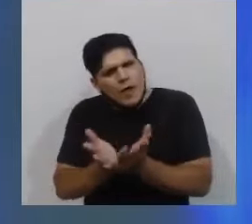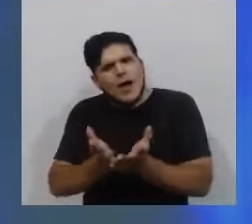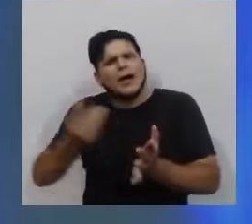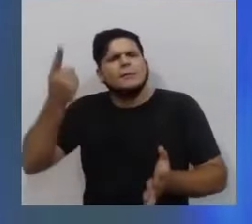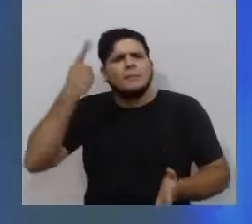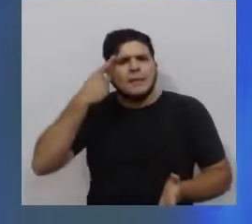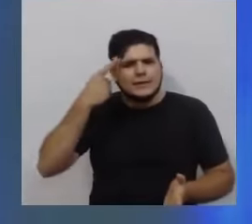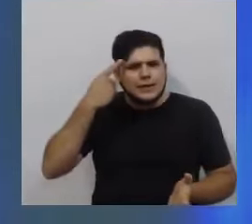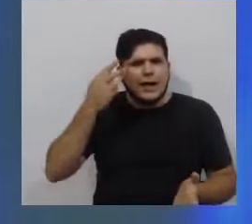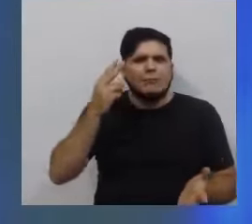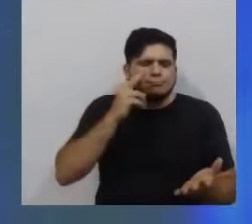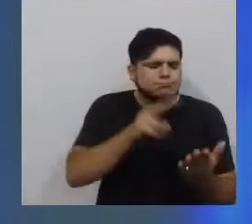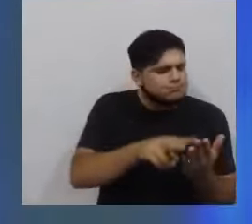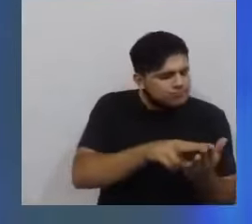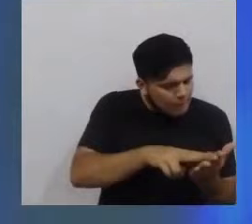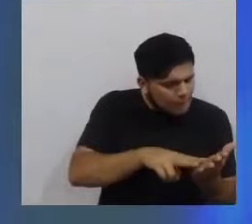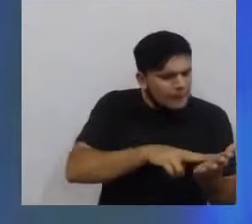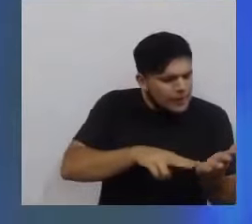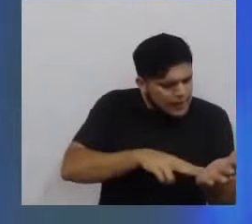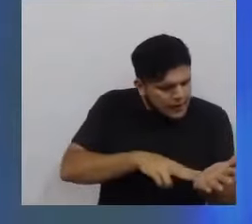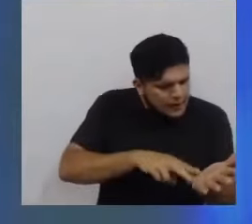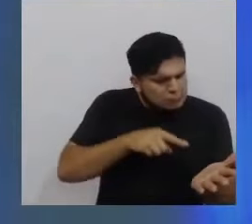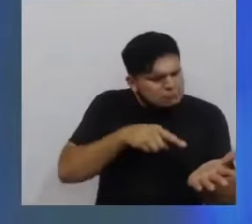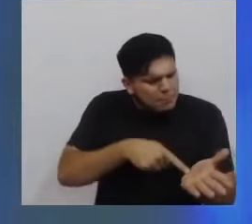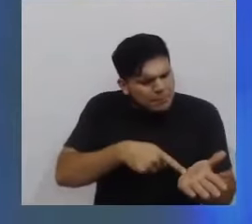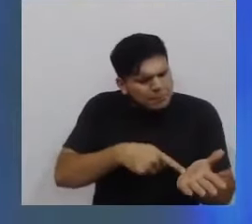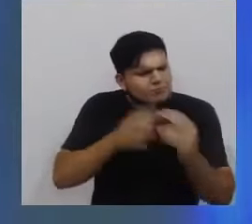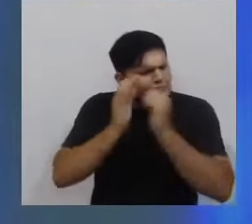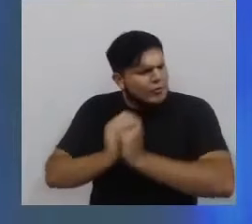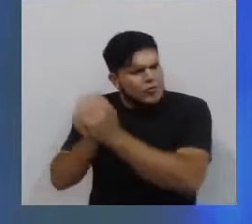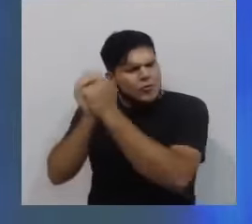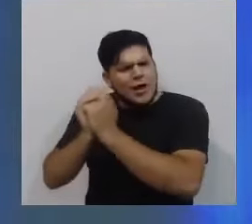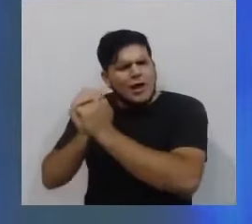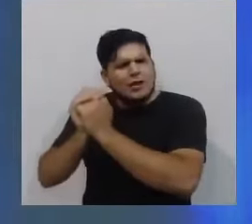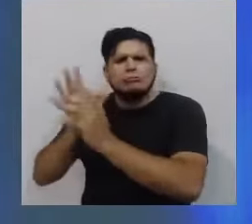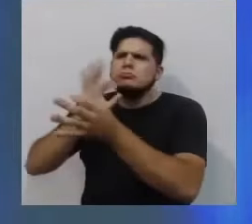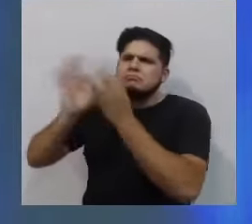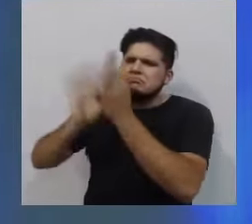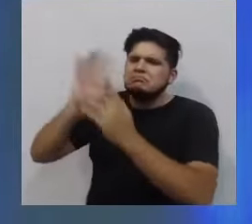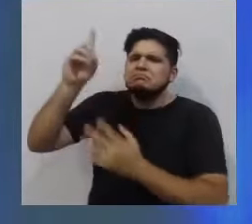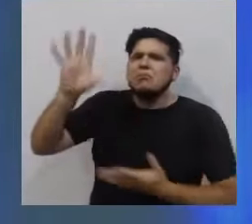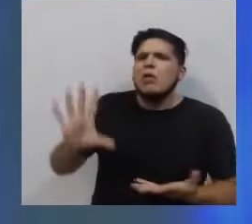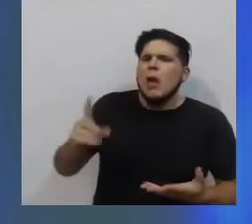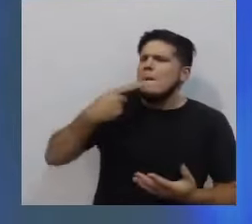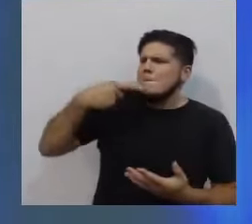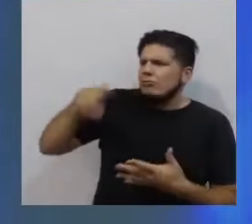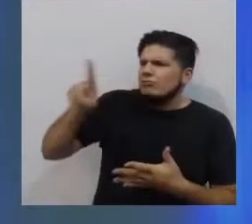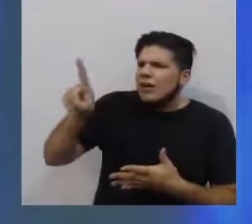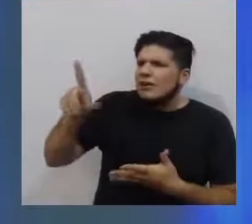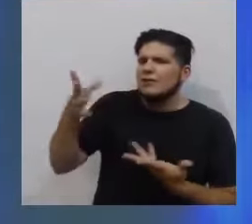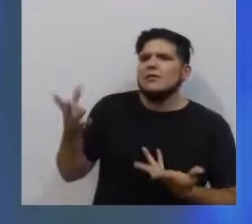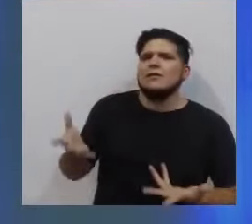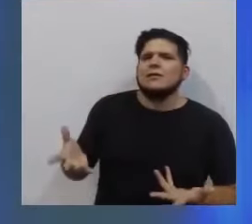si usted no hace un paréntesis usted va a correr de la noche a la mañana y si queda un lugar en el cansancio de la